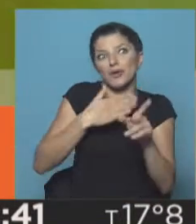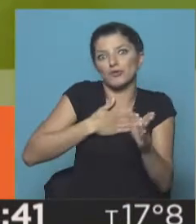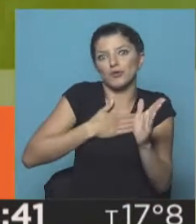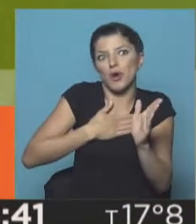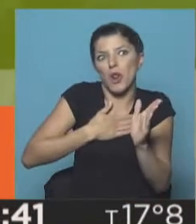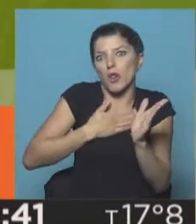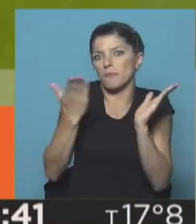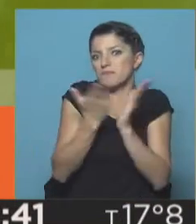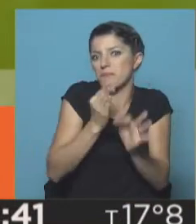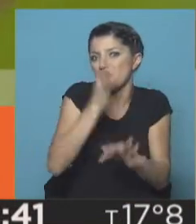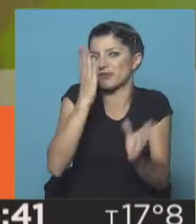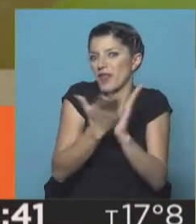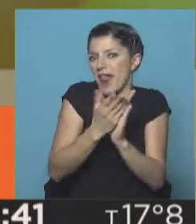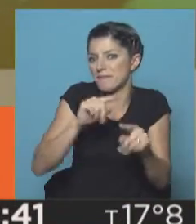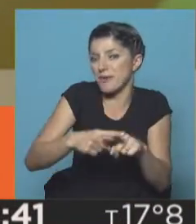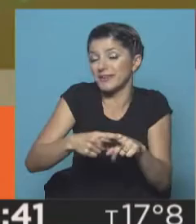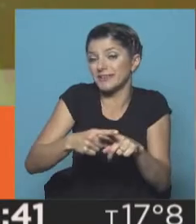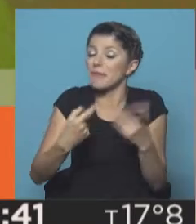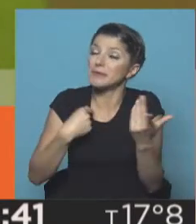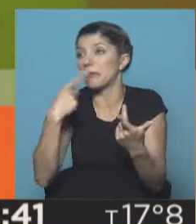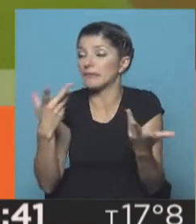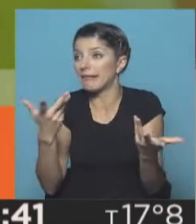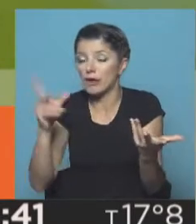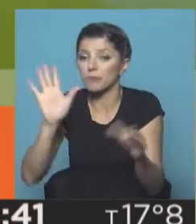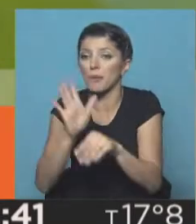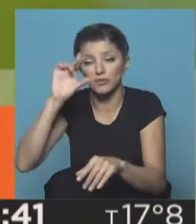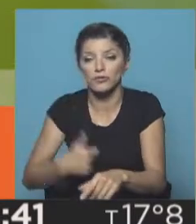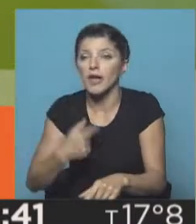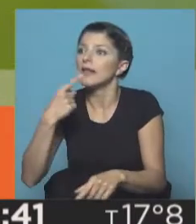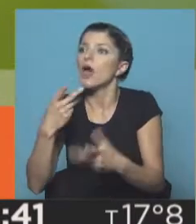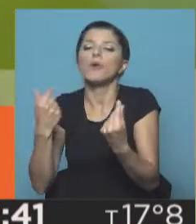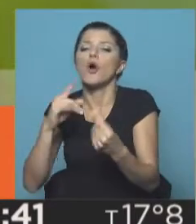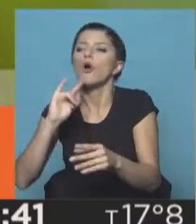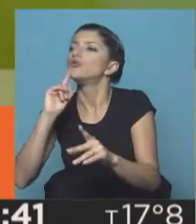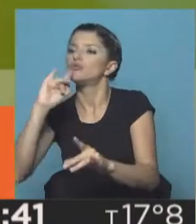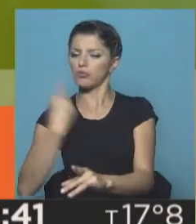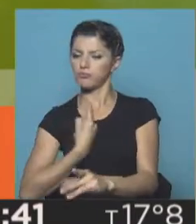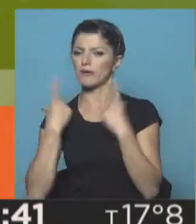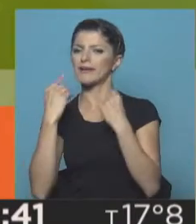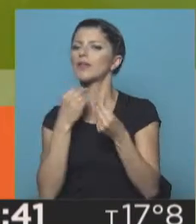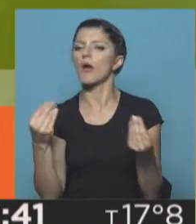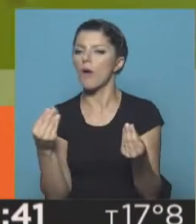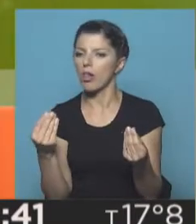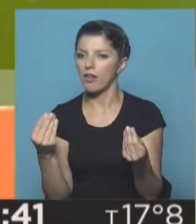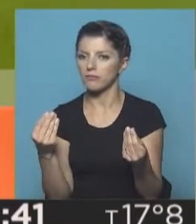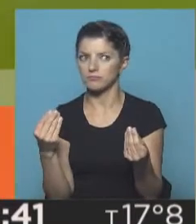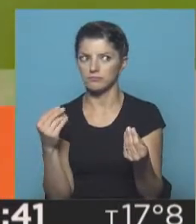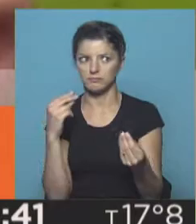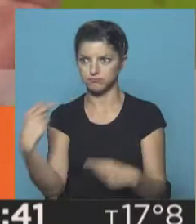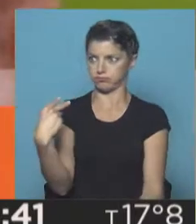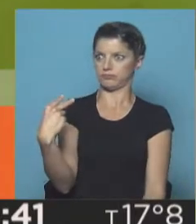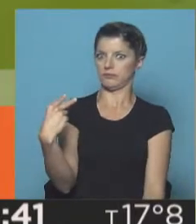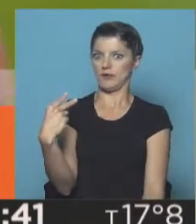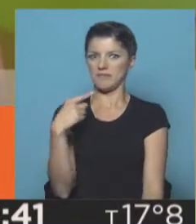rasgo de ingenuidad infantil, decirle, bueno, doctor, ¿y para cuándo la autocrítica? Él me miró fijo y me dijo, en este país